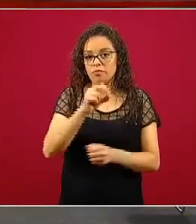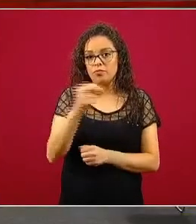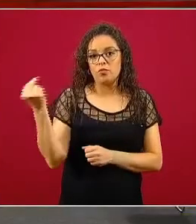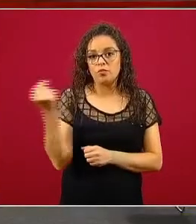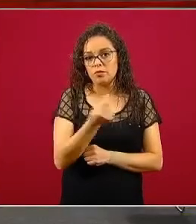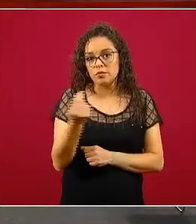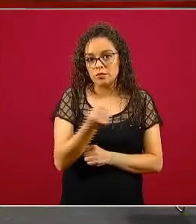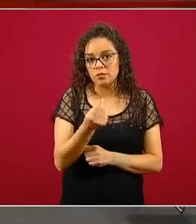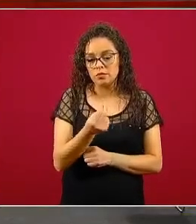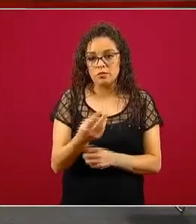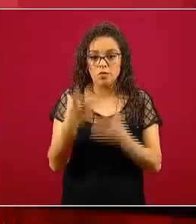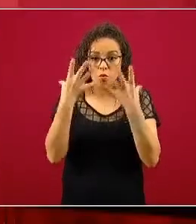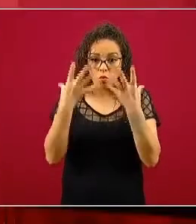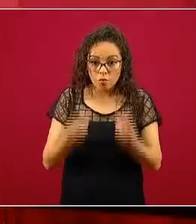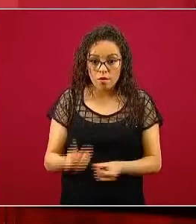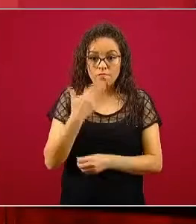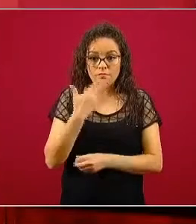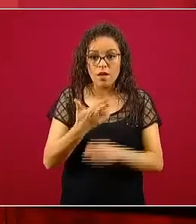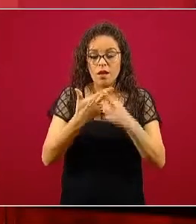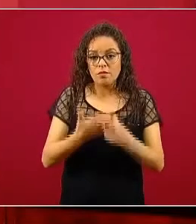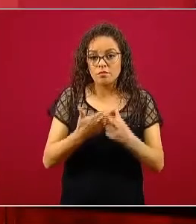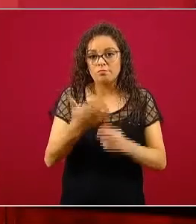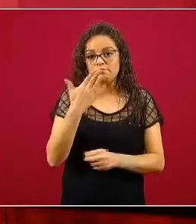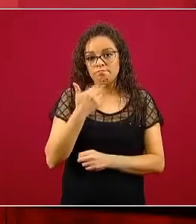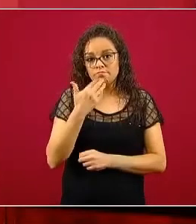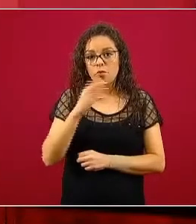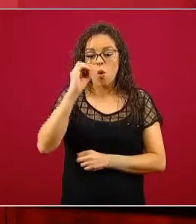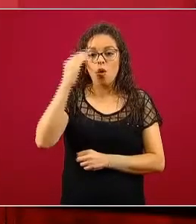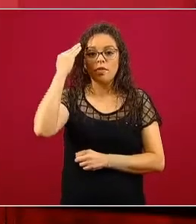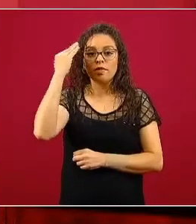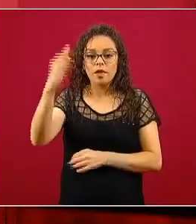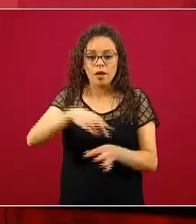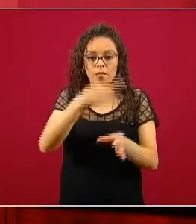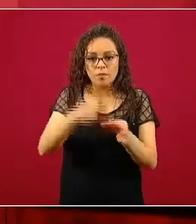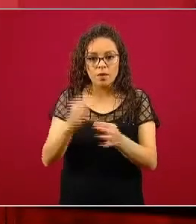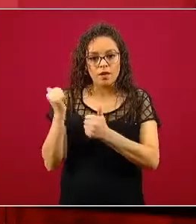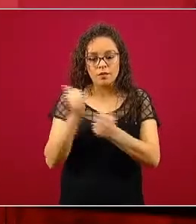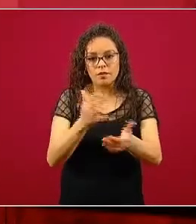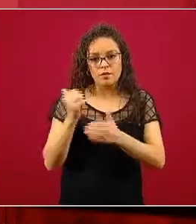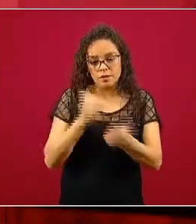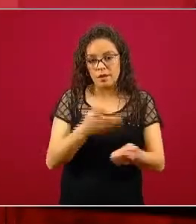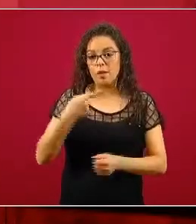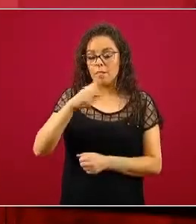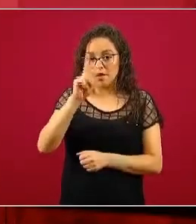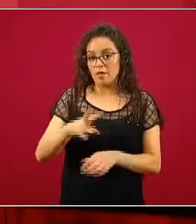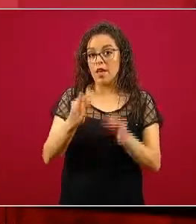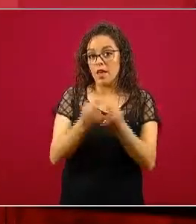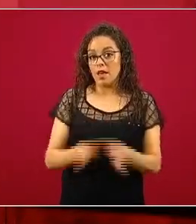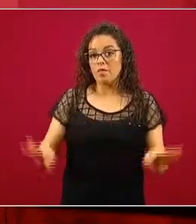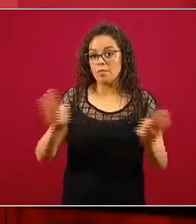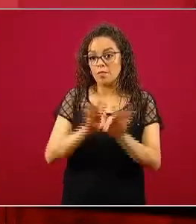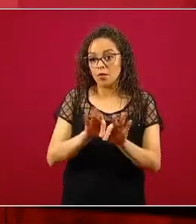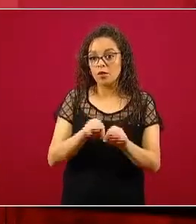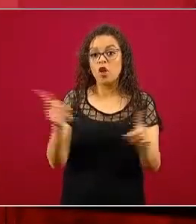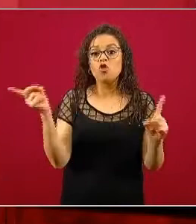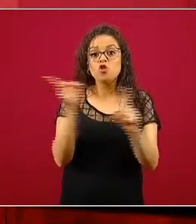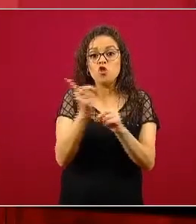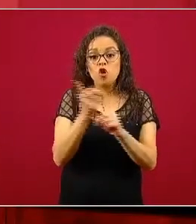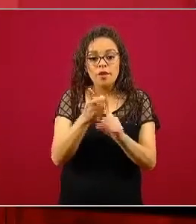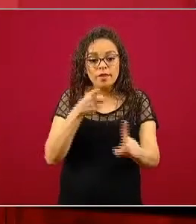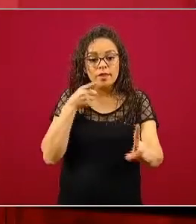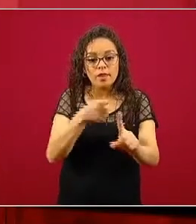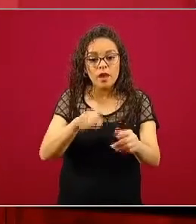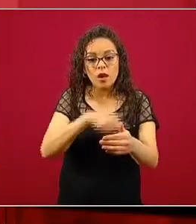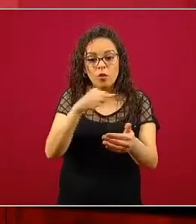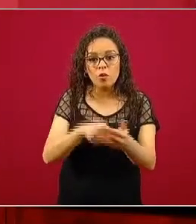necesarias o en tiempo necesario. Pero sin duda va a ser muy importante que se identifique en dónde se trabó la cadena de